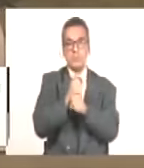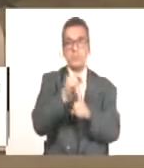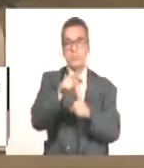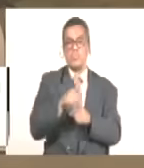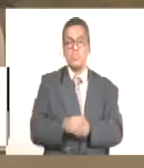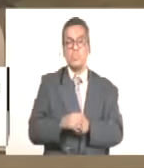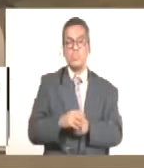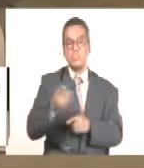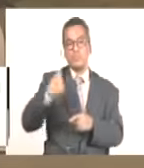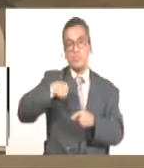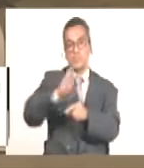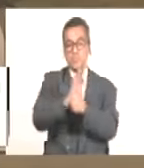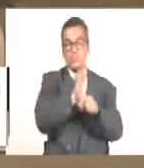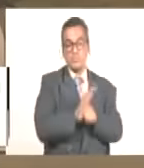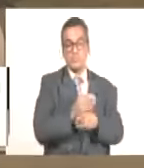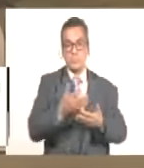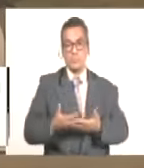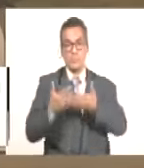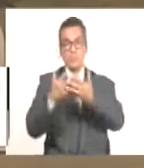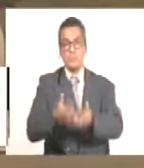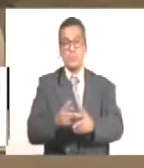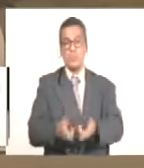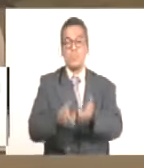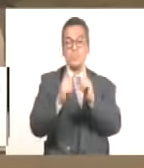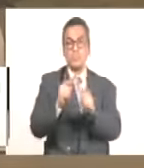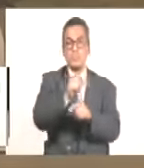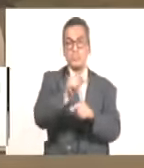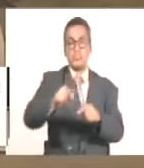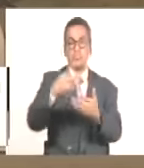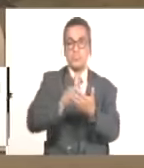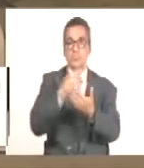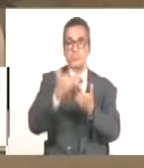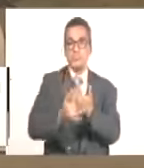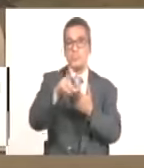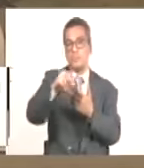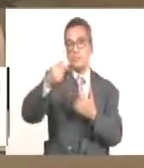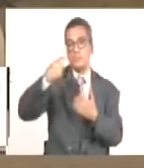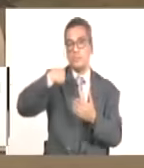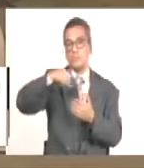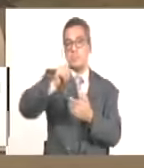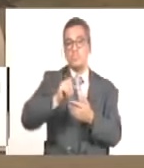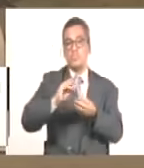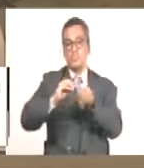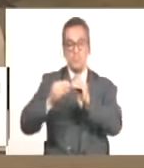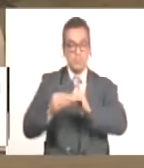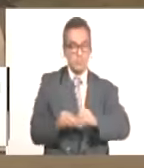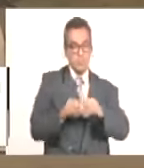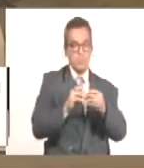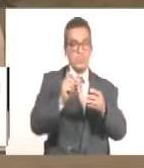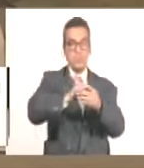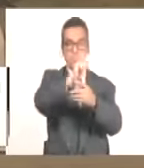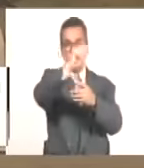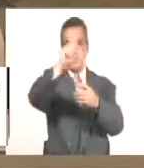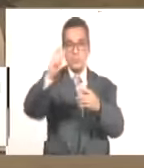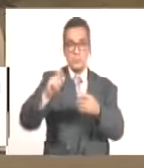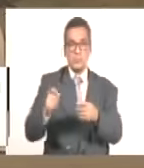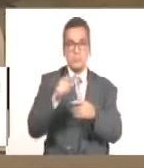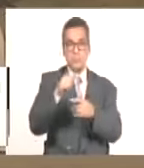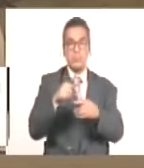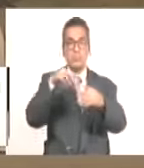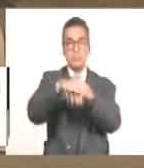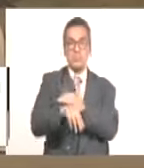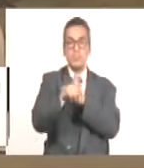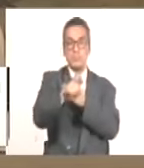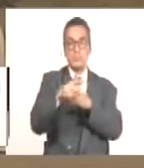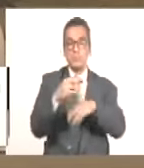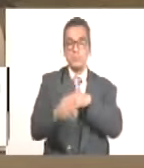y deben abstenerse de otorgar los permisos a aquellos proyectos que no cuenten con las adecuaciones arquitectónicas y de